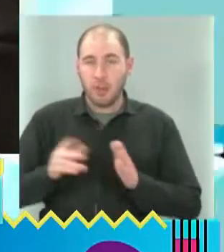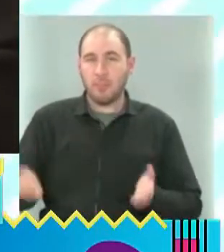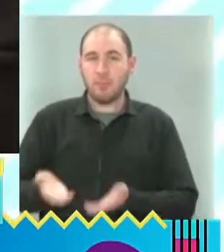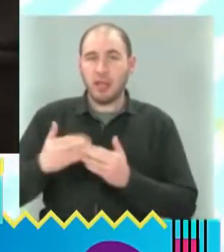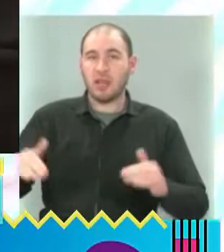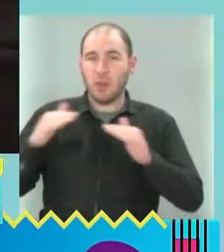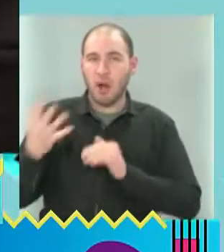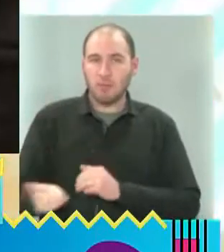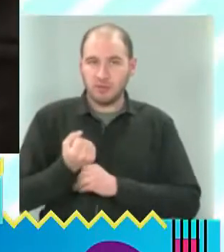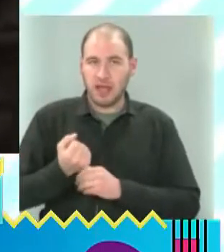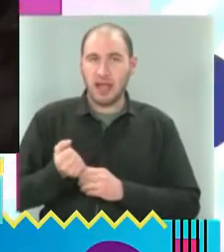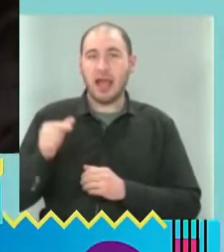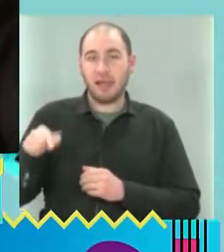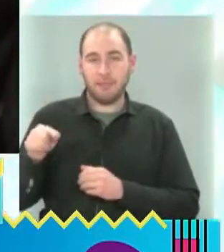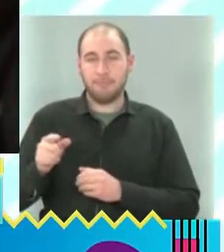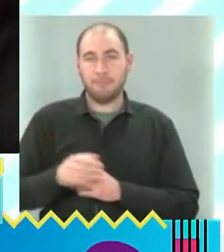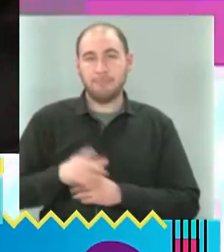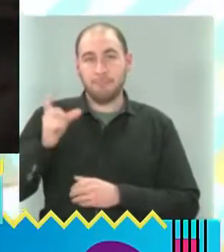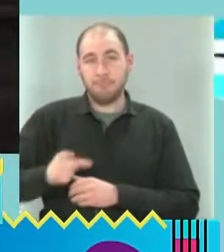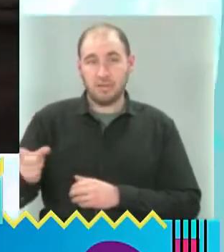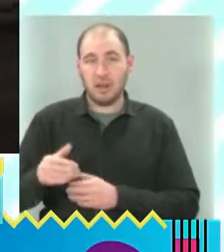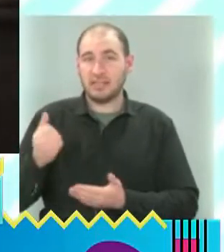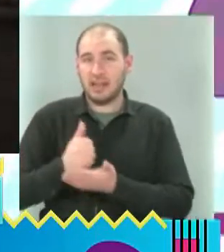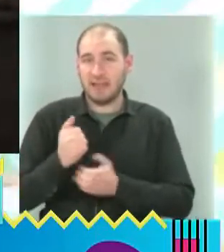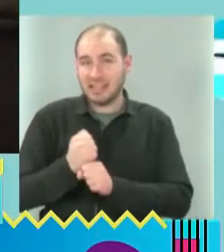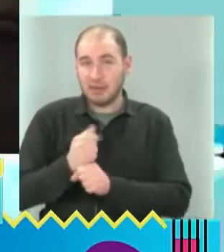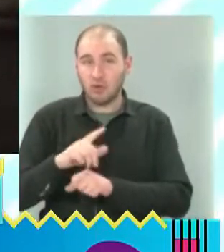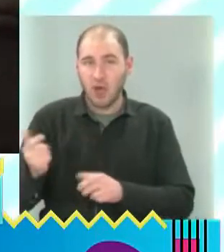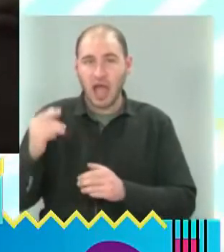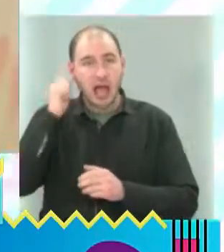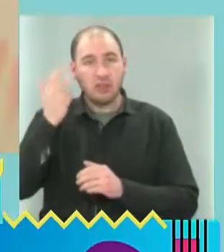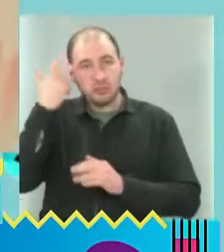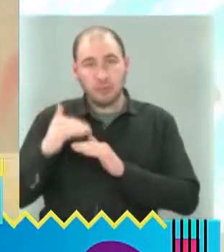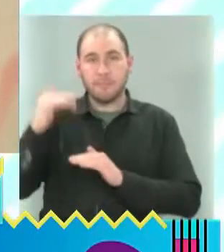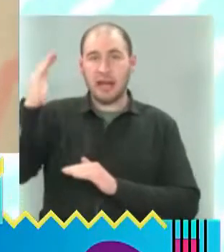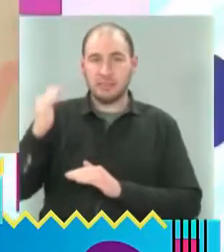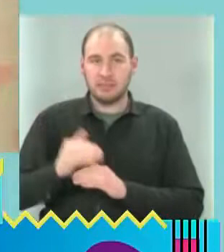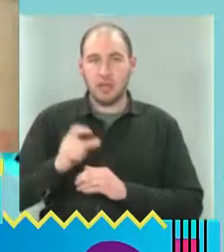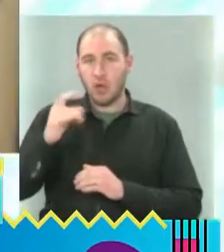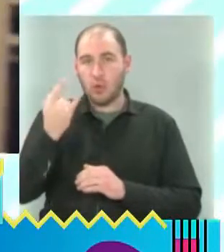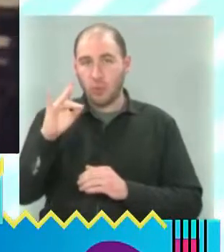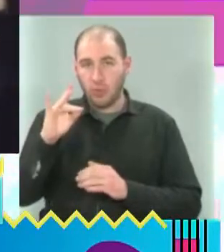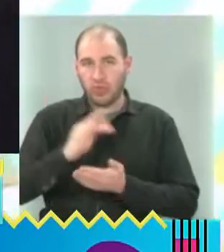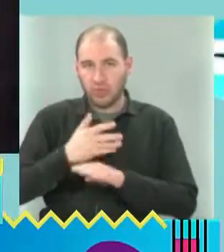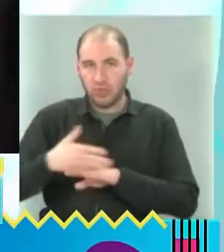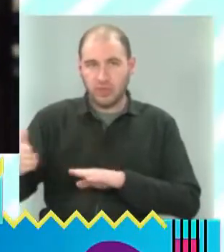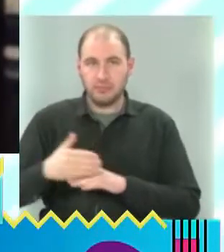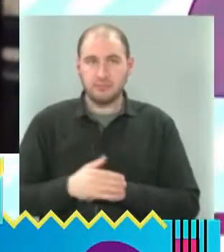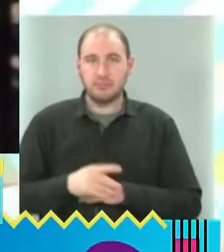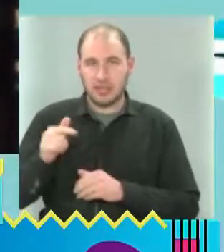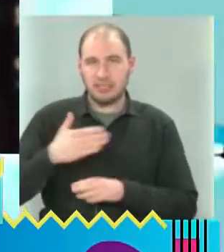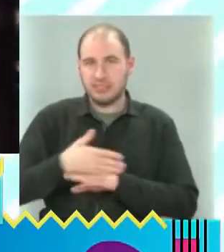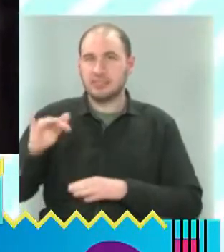Igualdad de Oportunidades, que es para personas que se encuentran desocupadas, mayores de 18 años, con el CUT activo, es decir, que lo